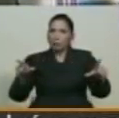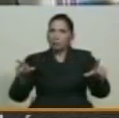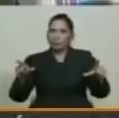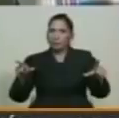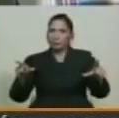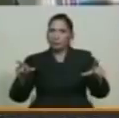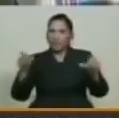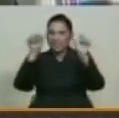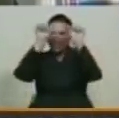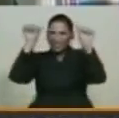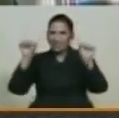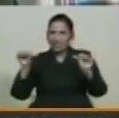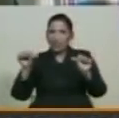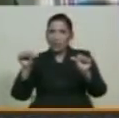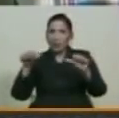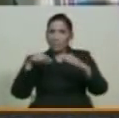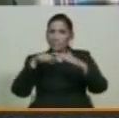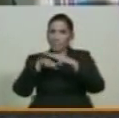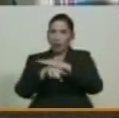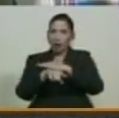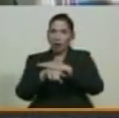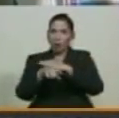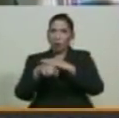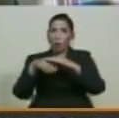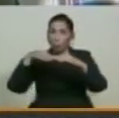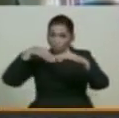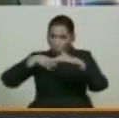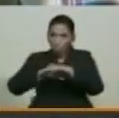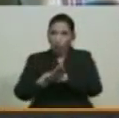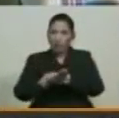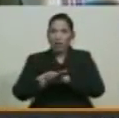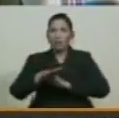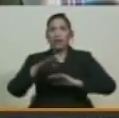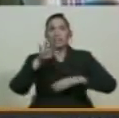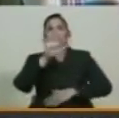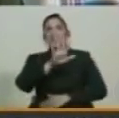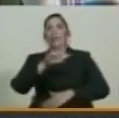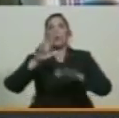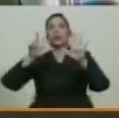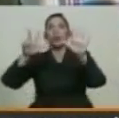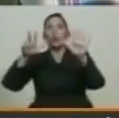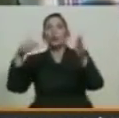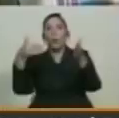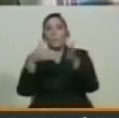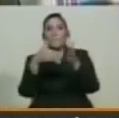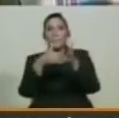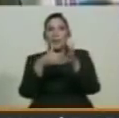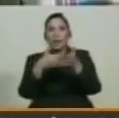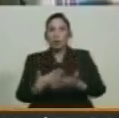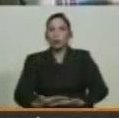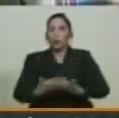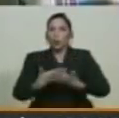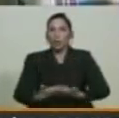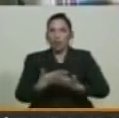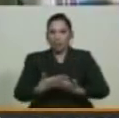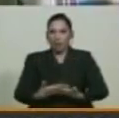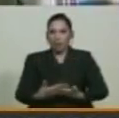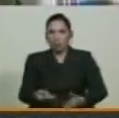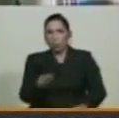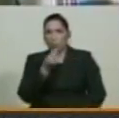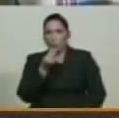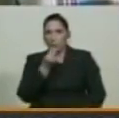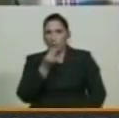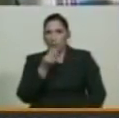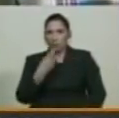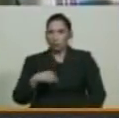en almacenamiento deben haber aproximadamente 58 mil toneladas de productos. Hicimos